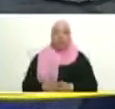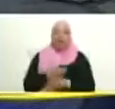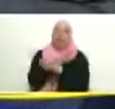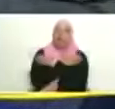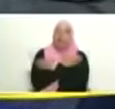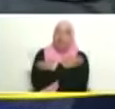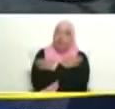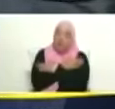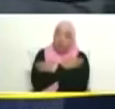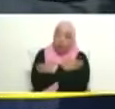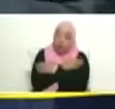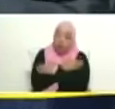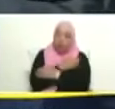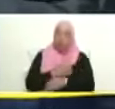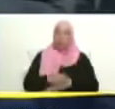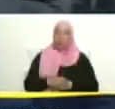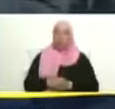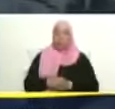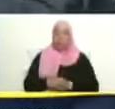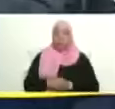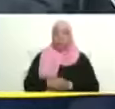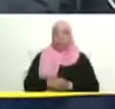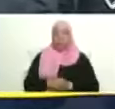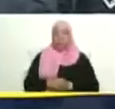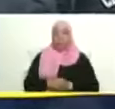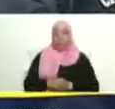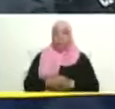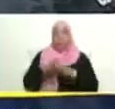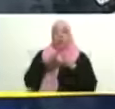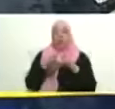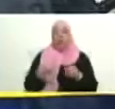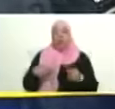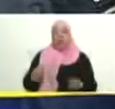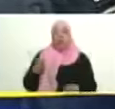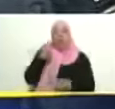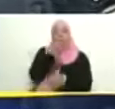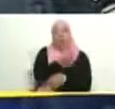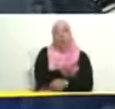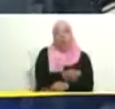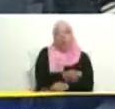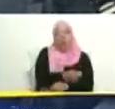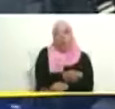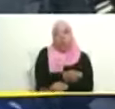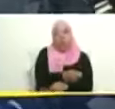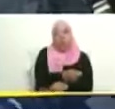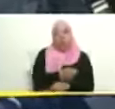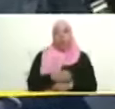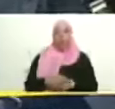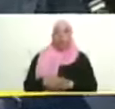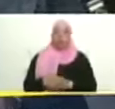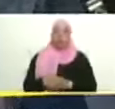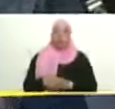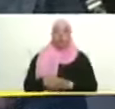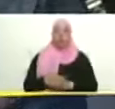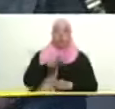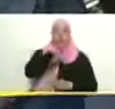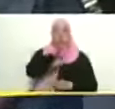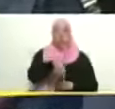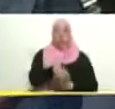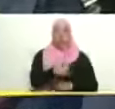Felicito a todos los graduandos de la